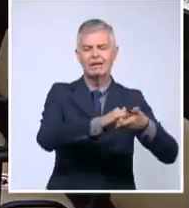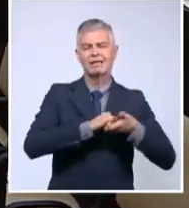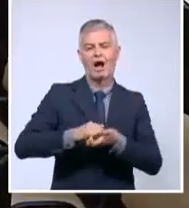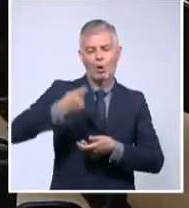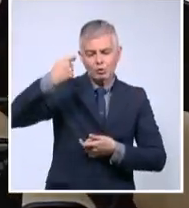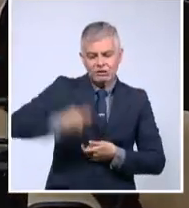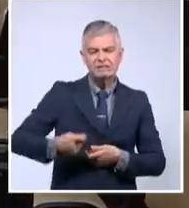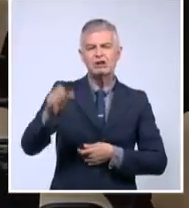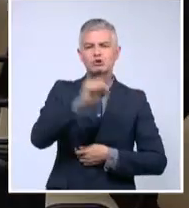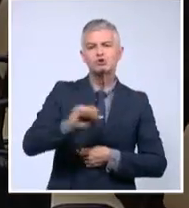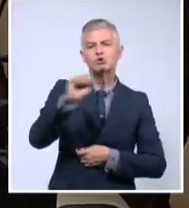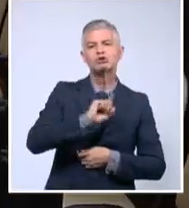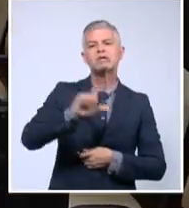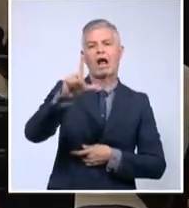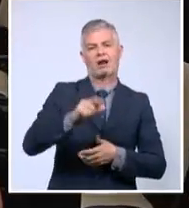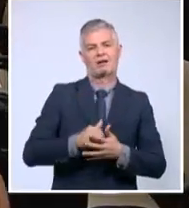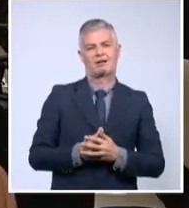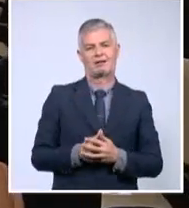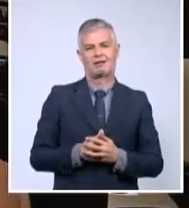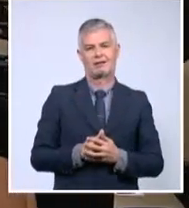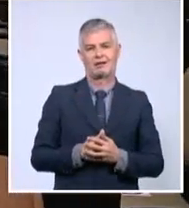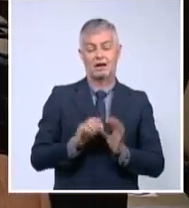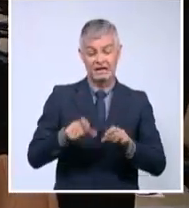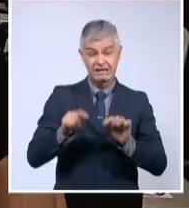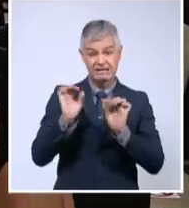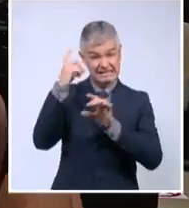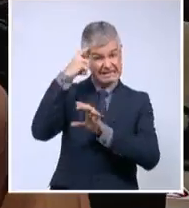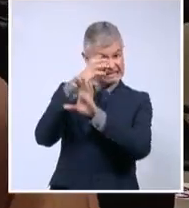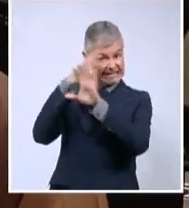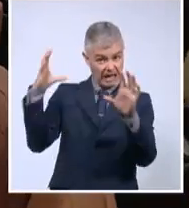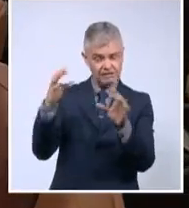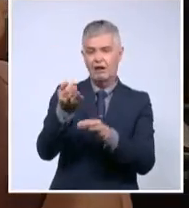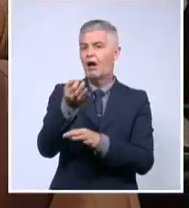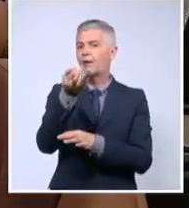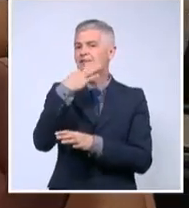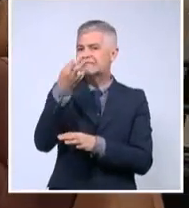más socialismo. En la ciencia y la medicina